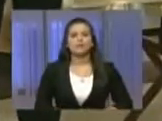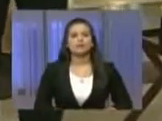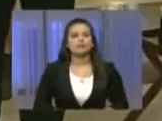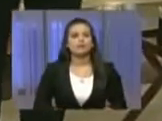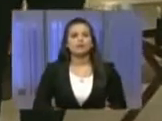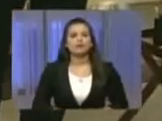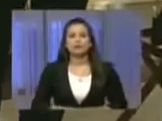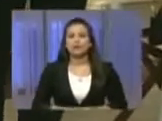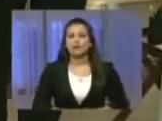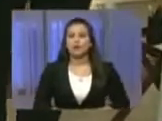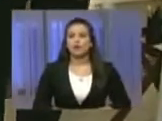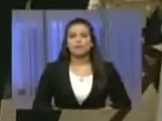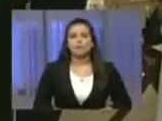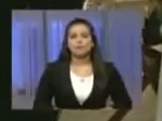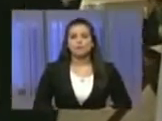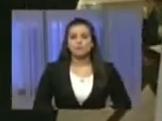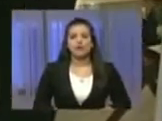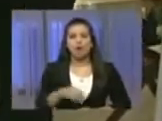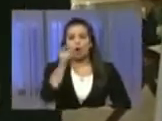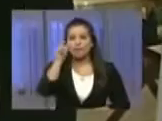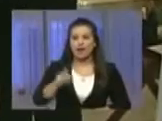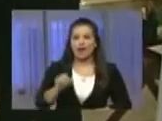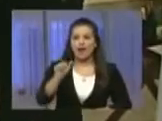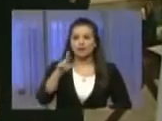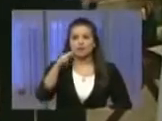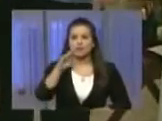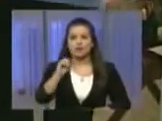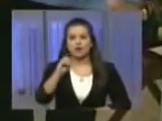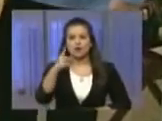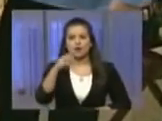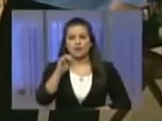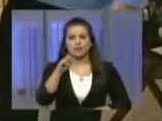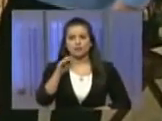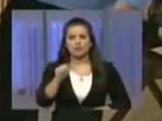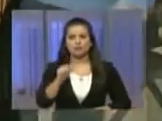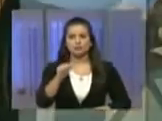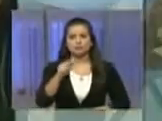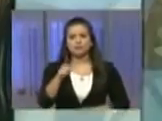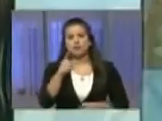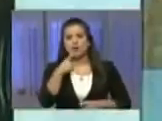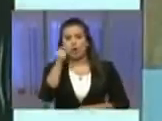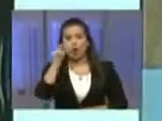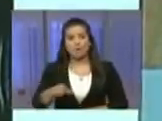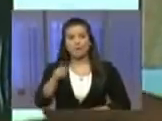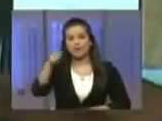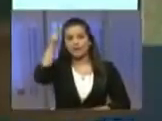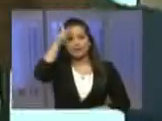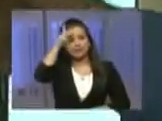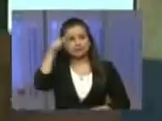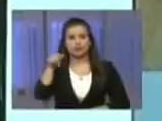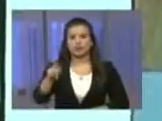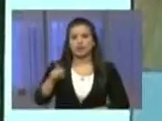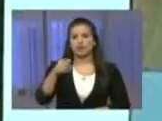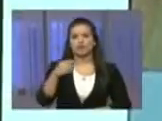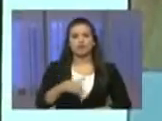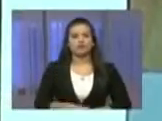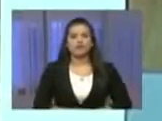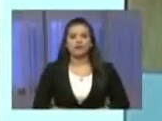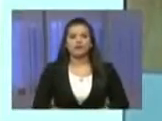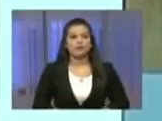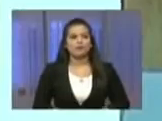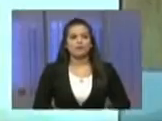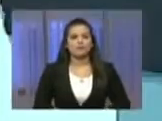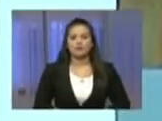humocaro argimiro gabaldón contacto con maduro nuestros indígenas son nuestro orgullo Qué bella foto verdad